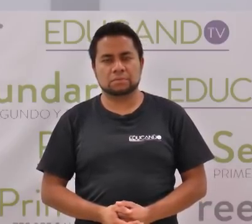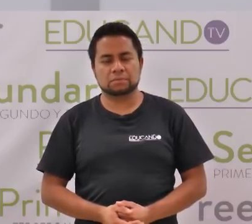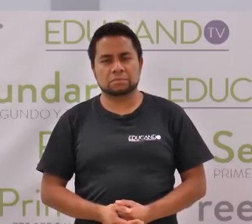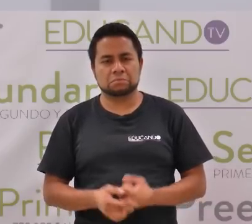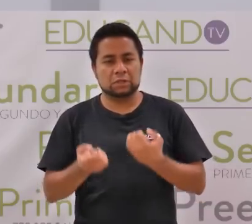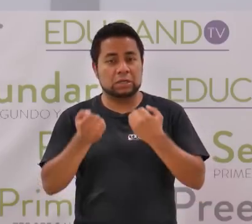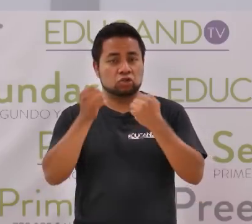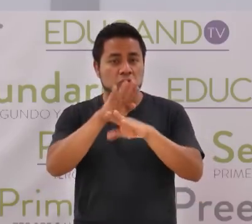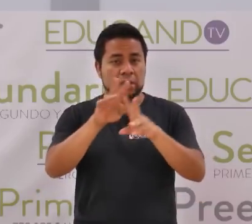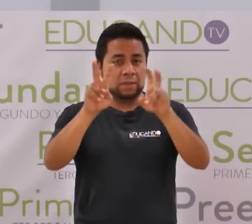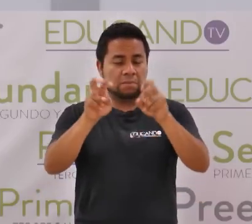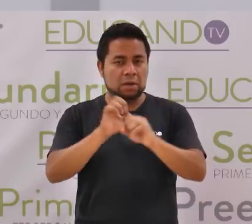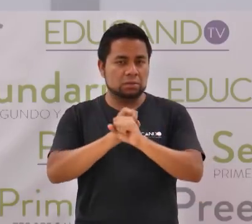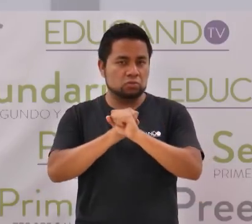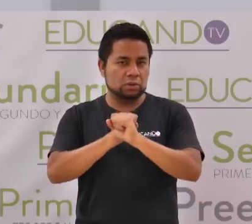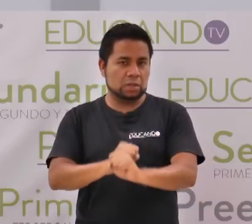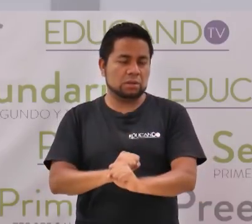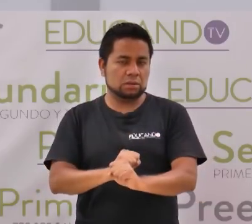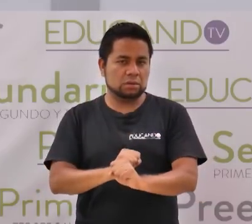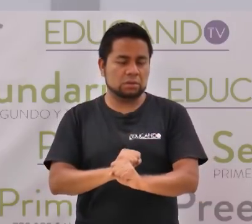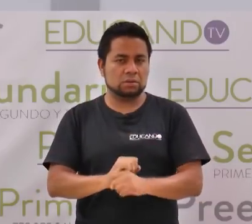La seguridad.